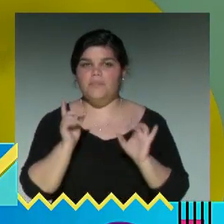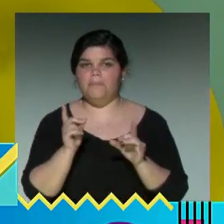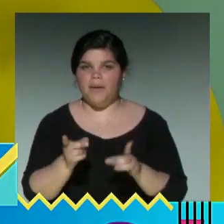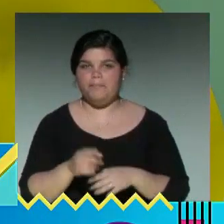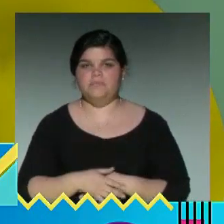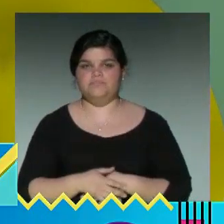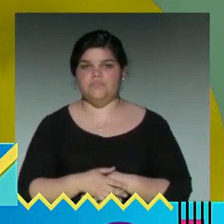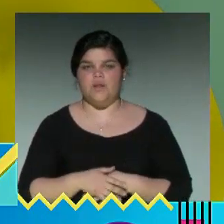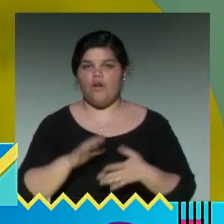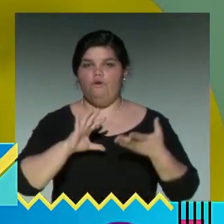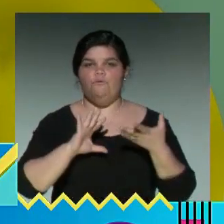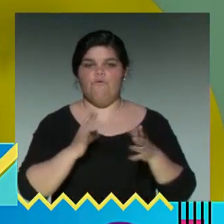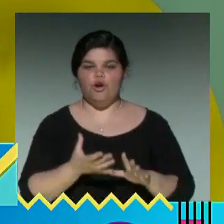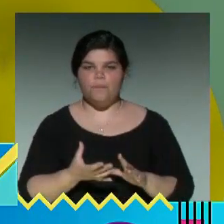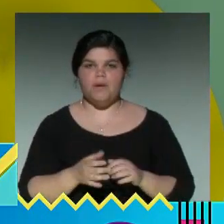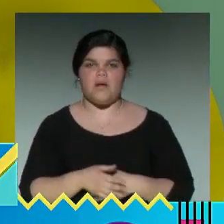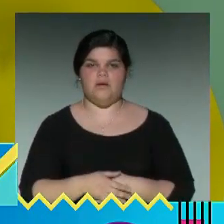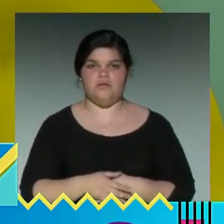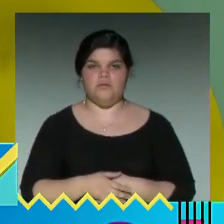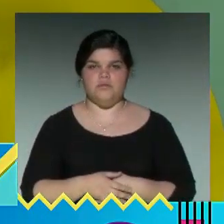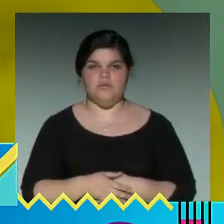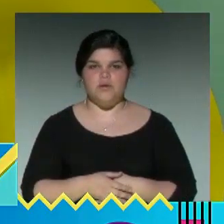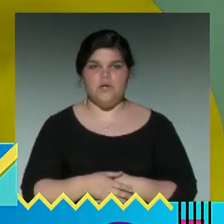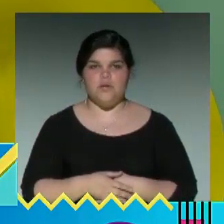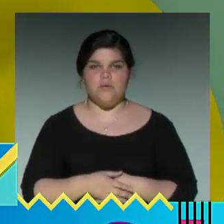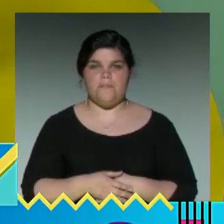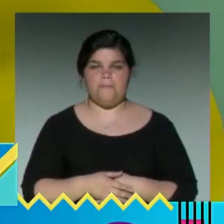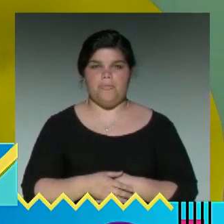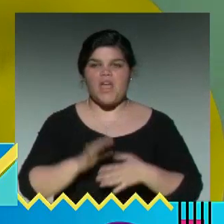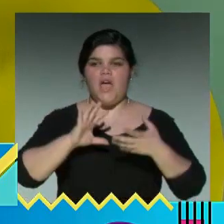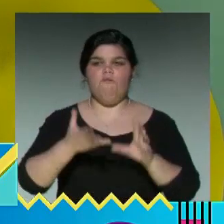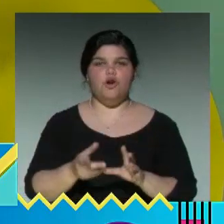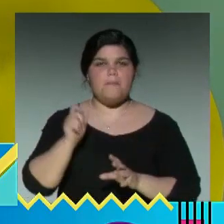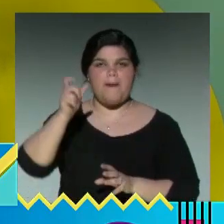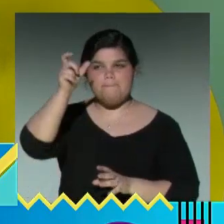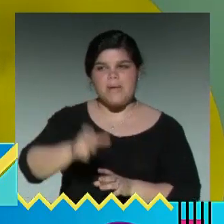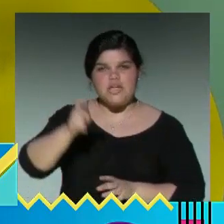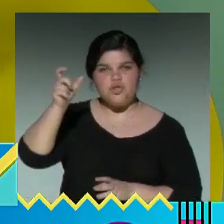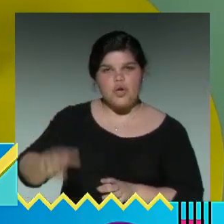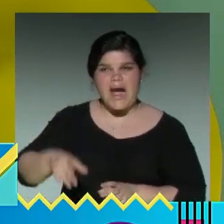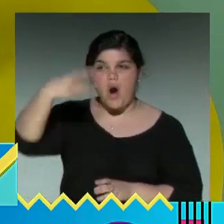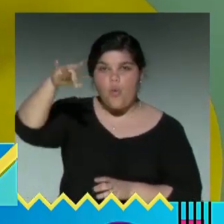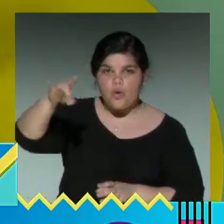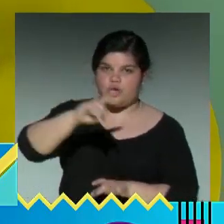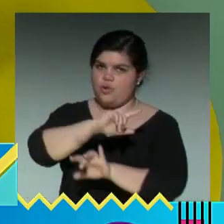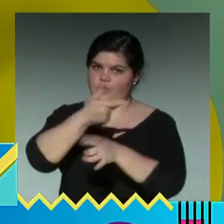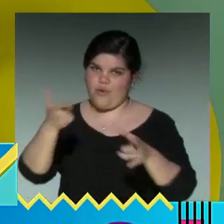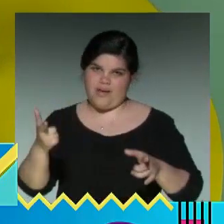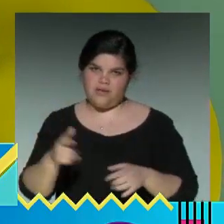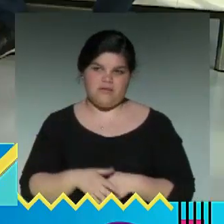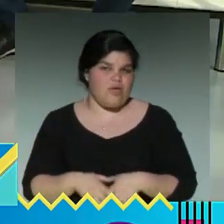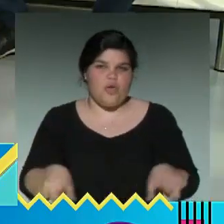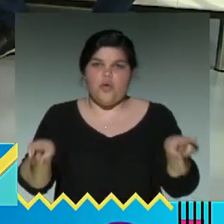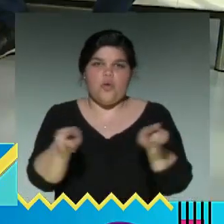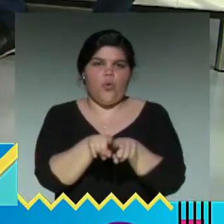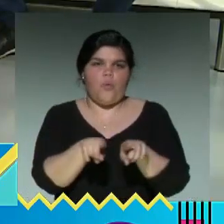sola manera, de una sola tipología de productores o de sujetos. Entonces, las demandas yo